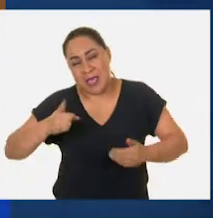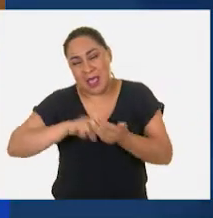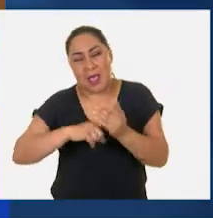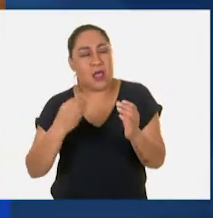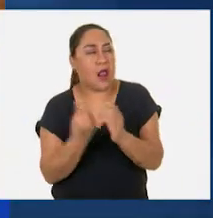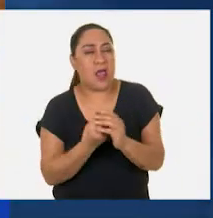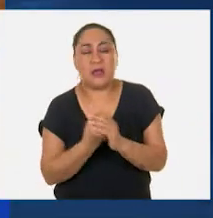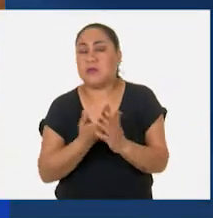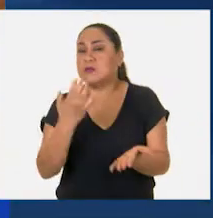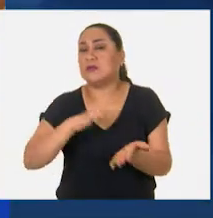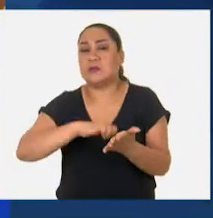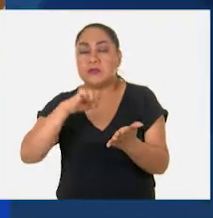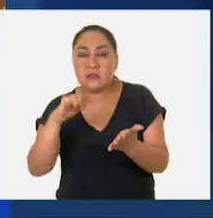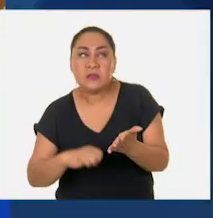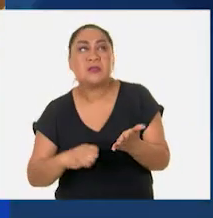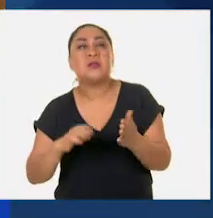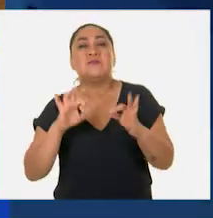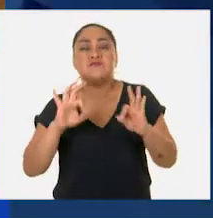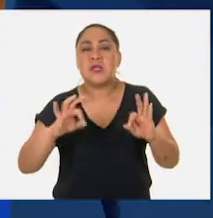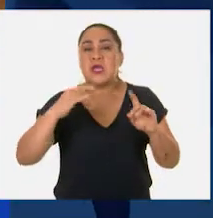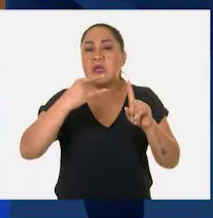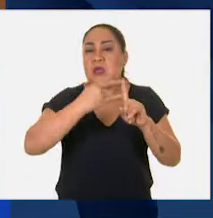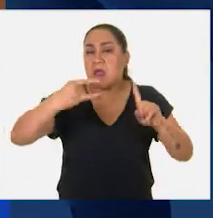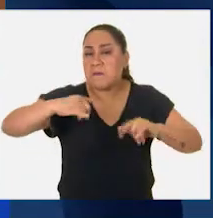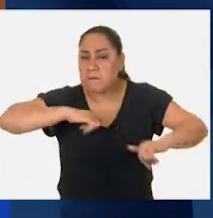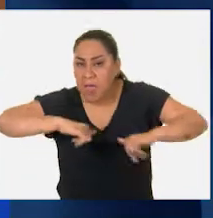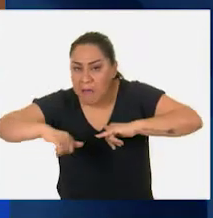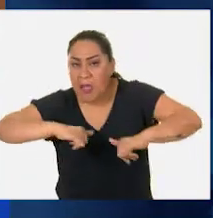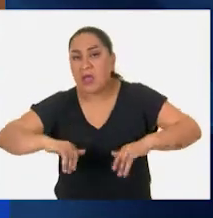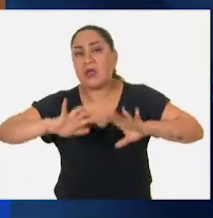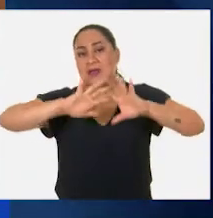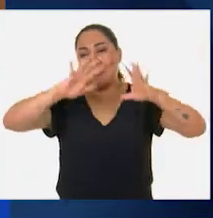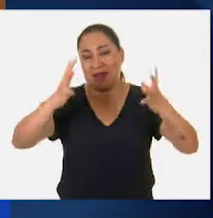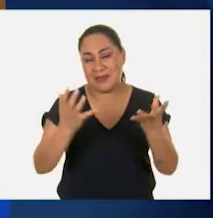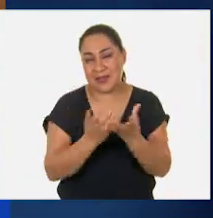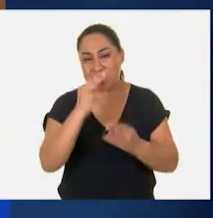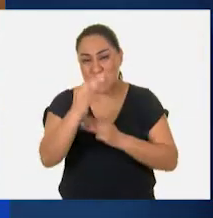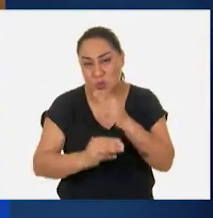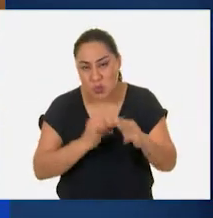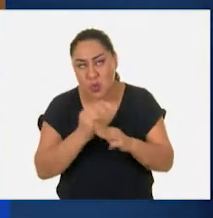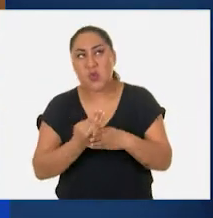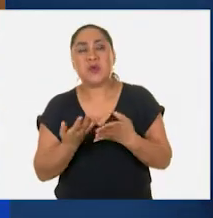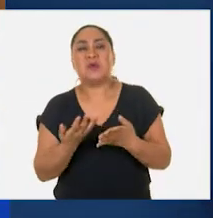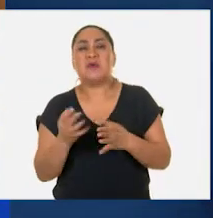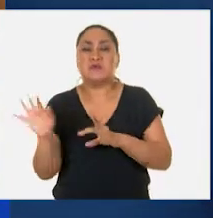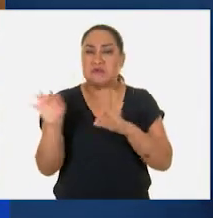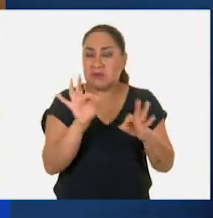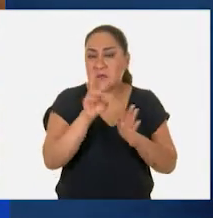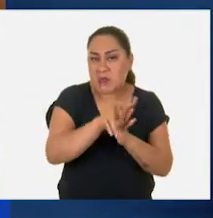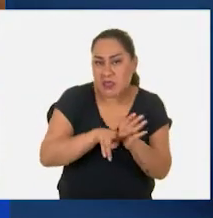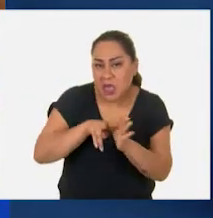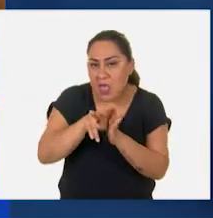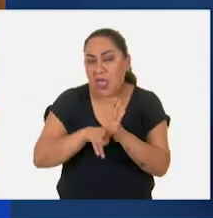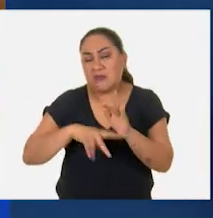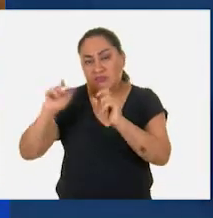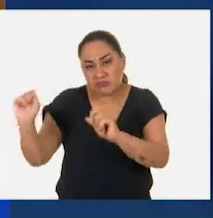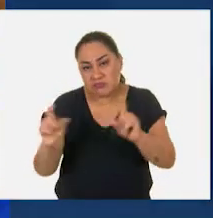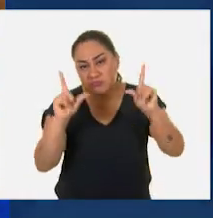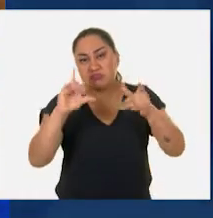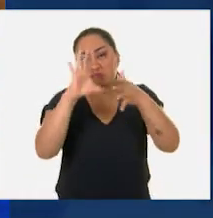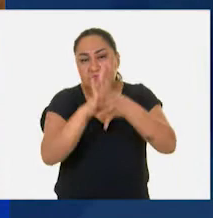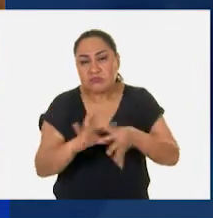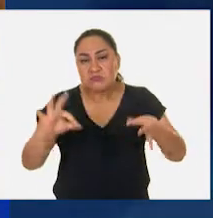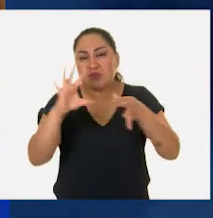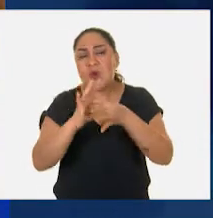por ejemplo tener mapas, globos terráqueos, videos para que nos explique más a fondo sobre